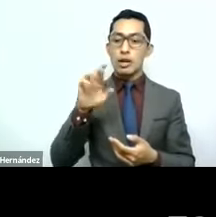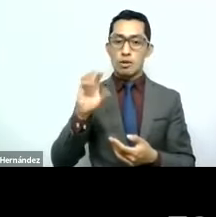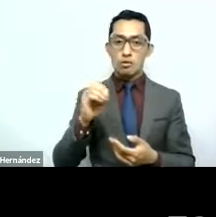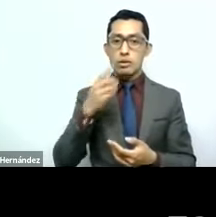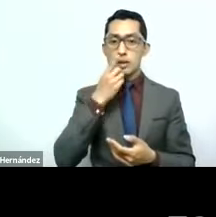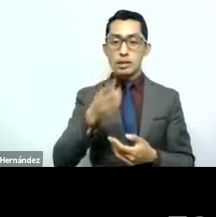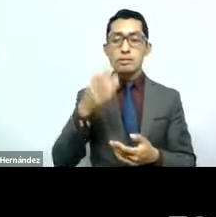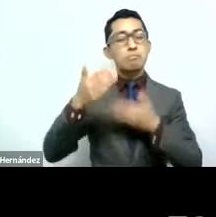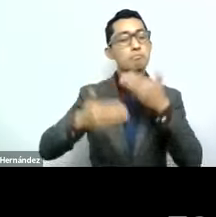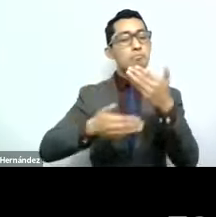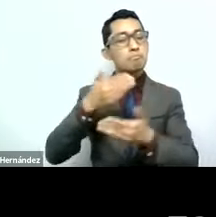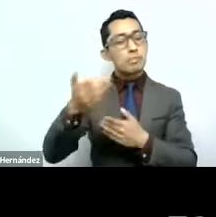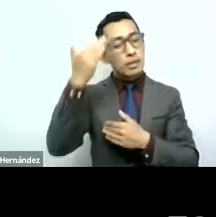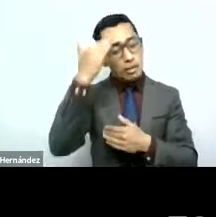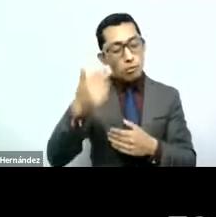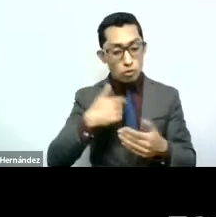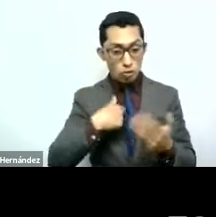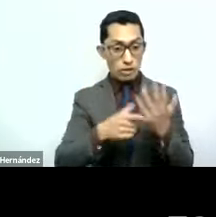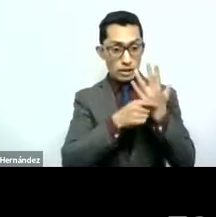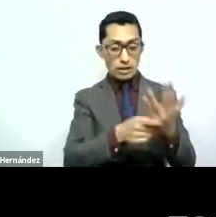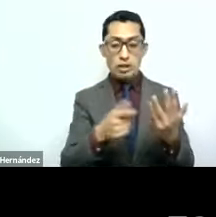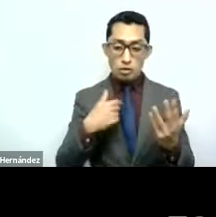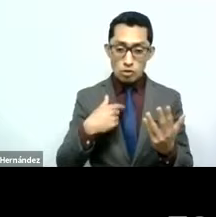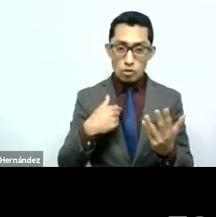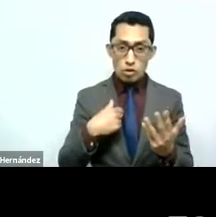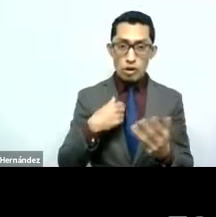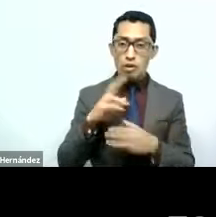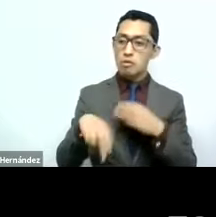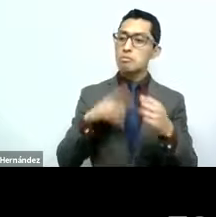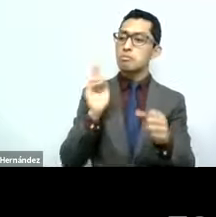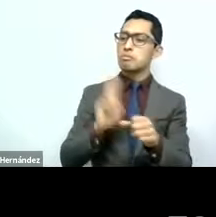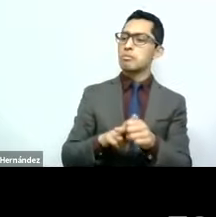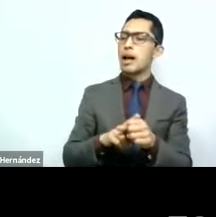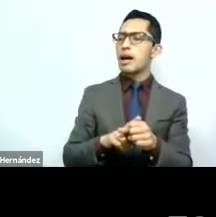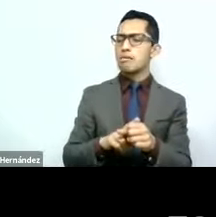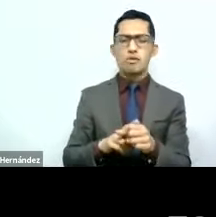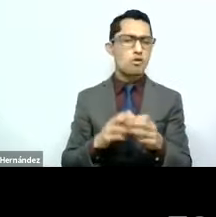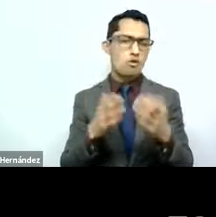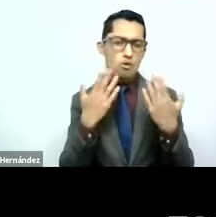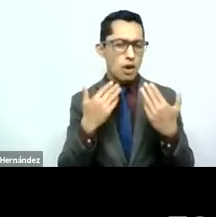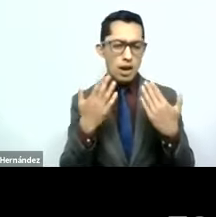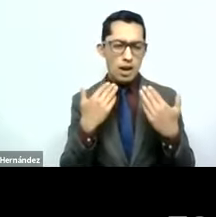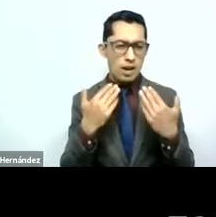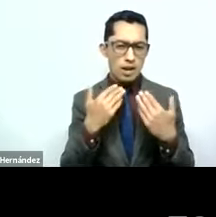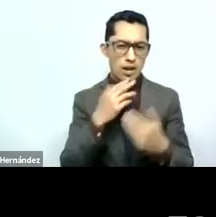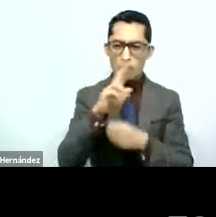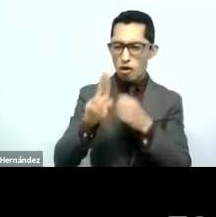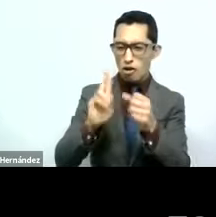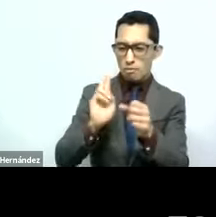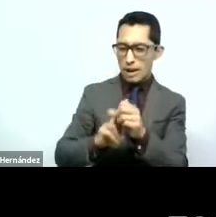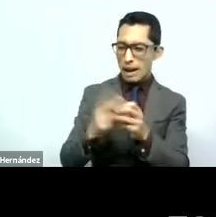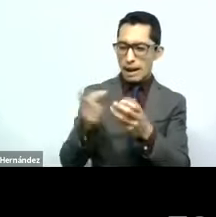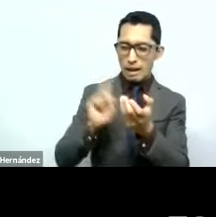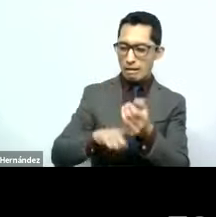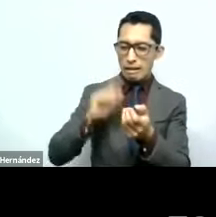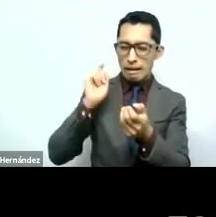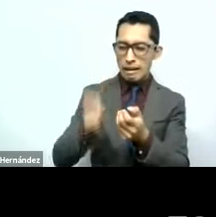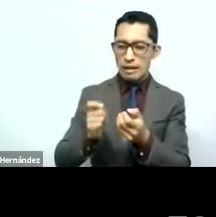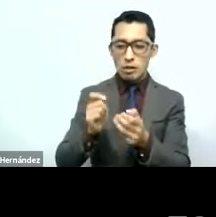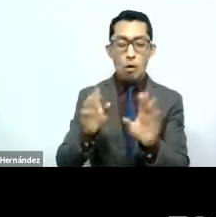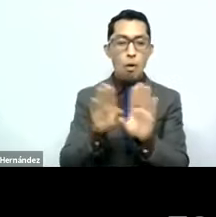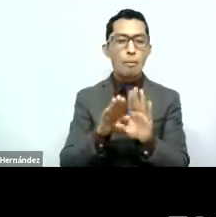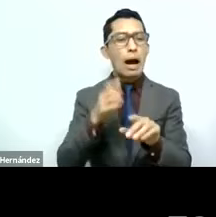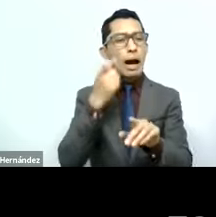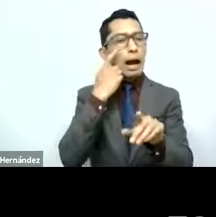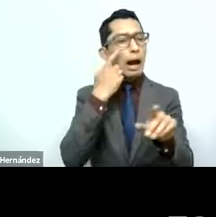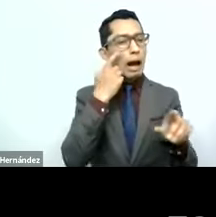tiempo he descubierto que la normalidad no existe, que no viene de la palabra normal como sinónimo de lo más